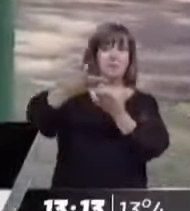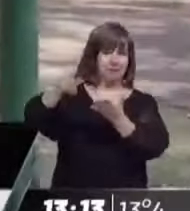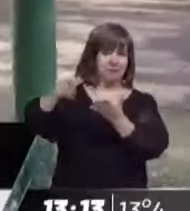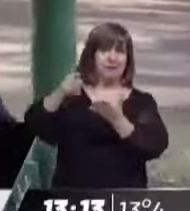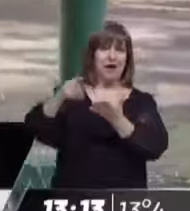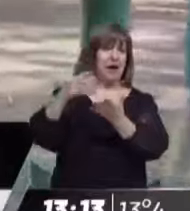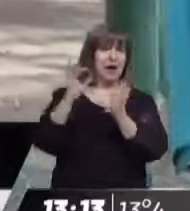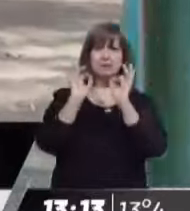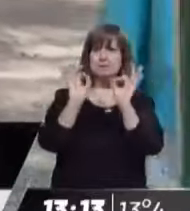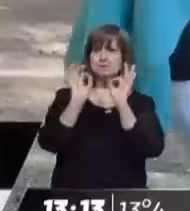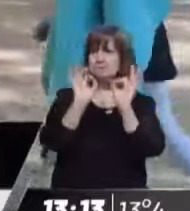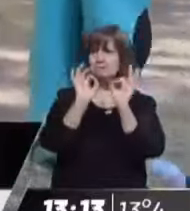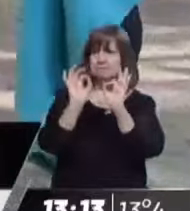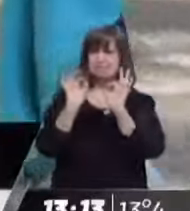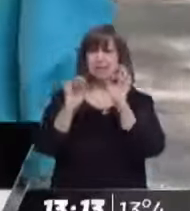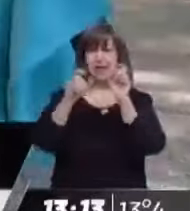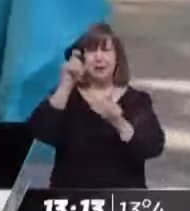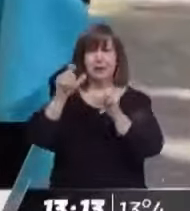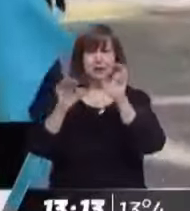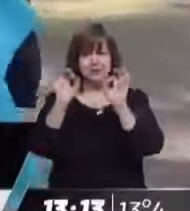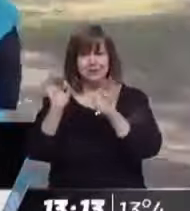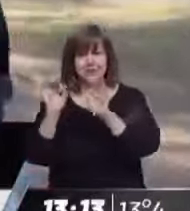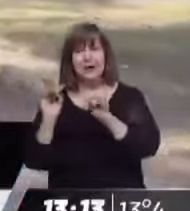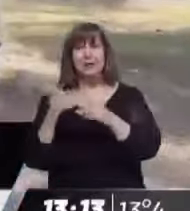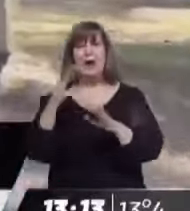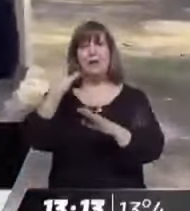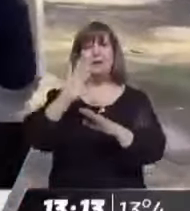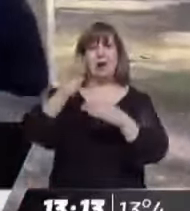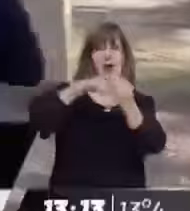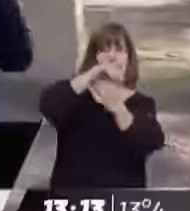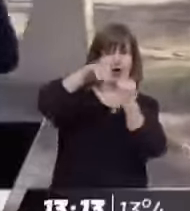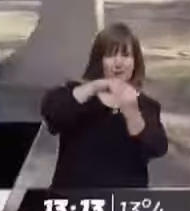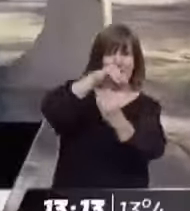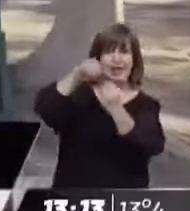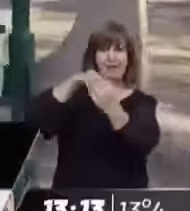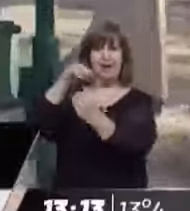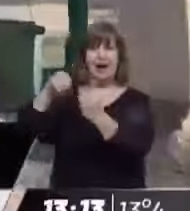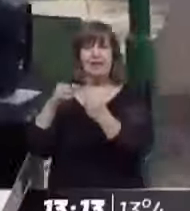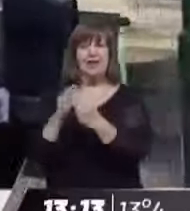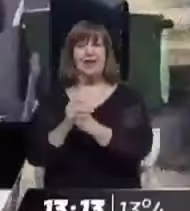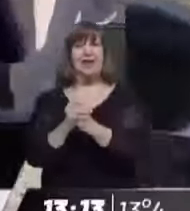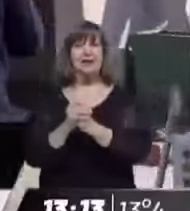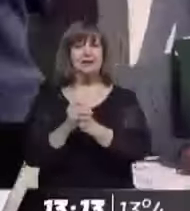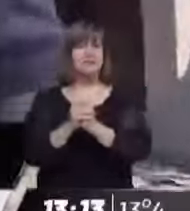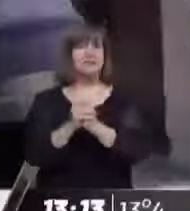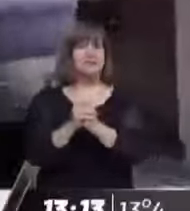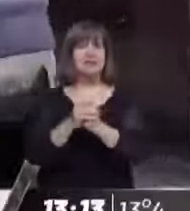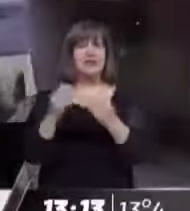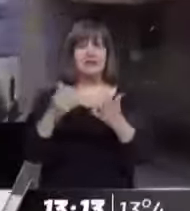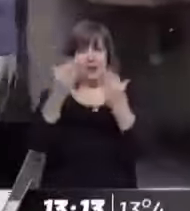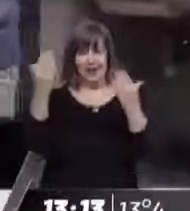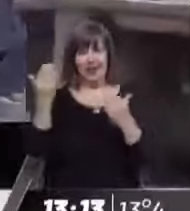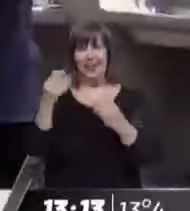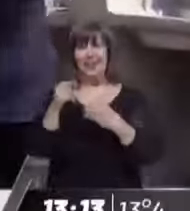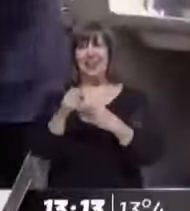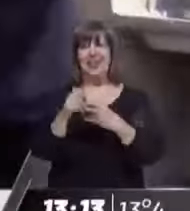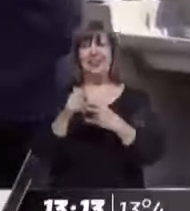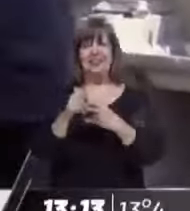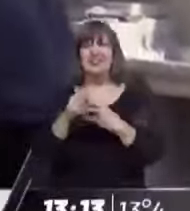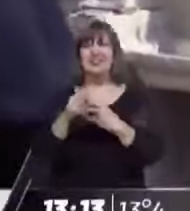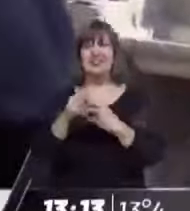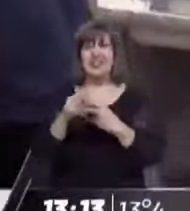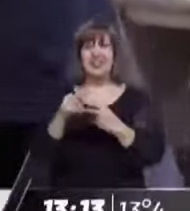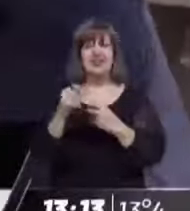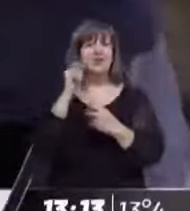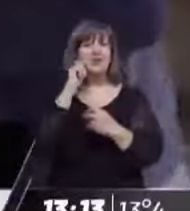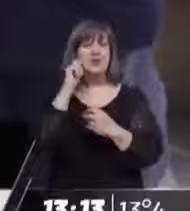Hay muchísima gente y vamos a ir saludando familia. No le han convidado nada todavía. Buen día.